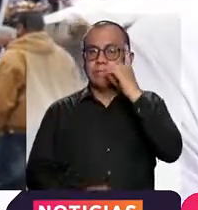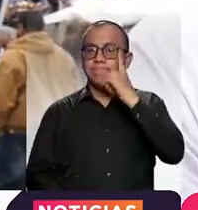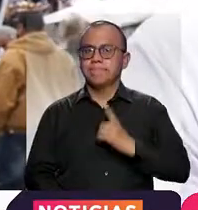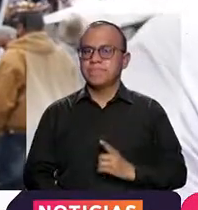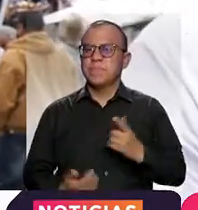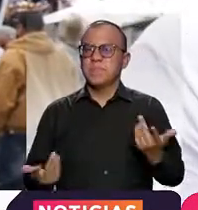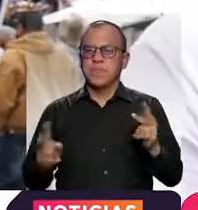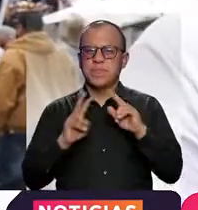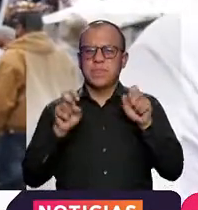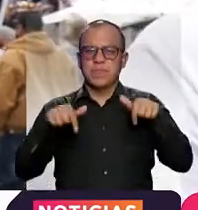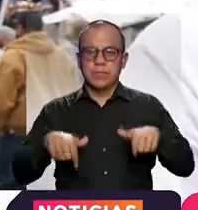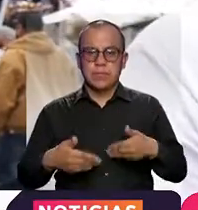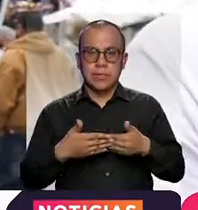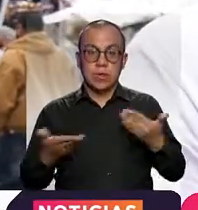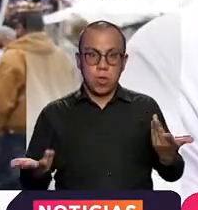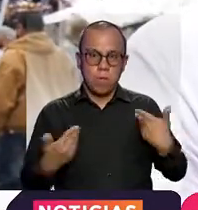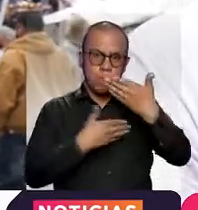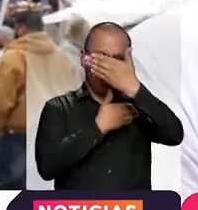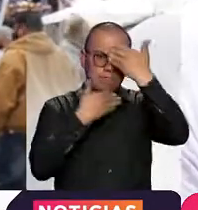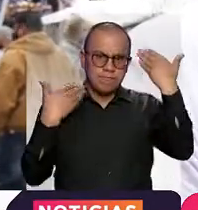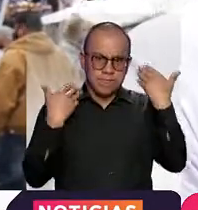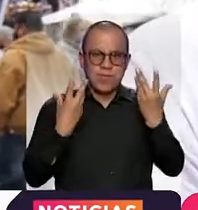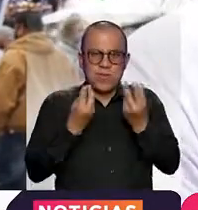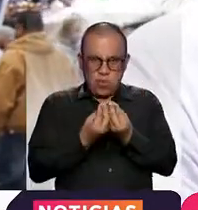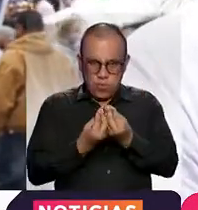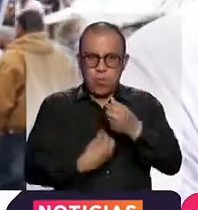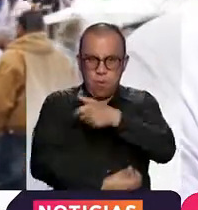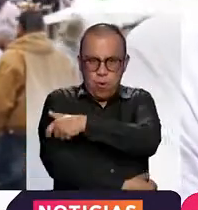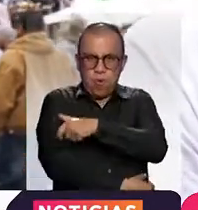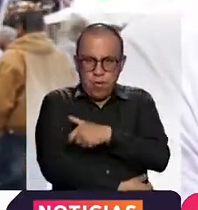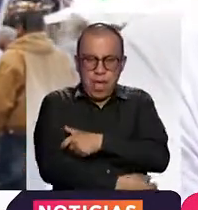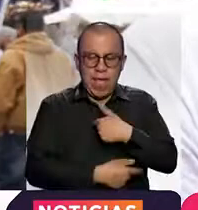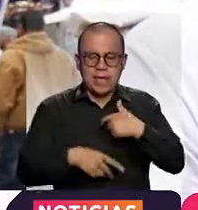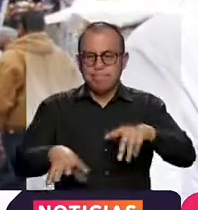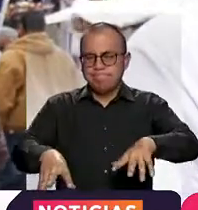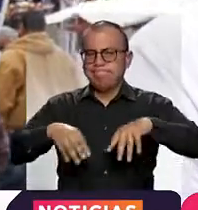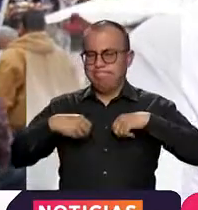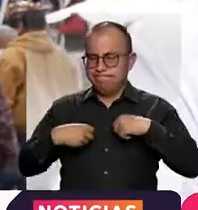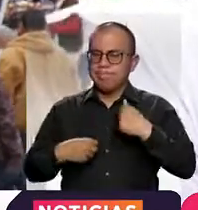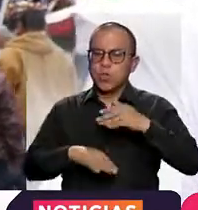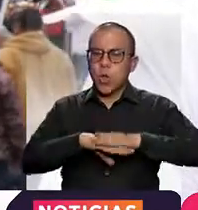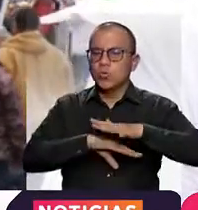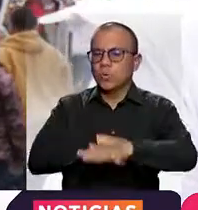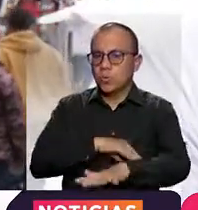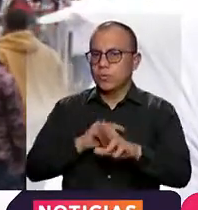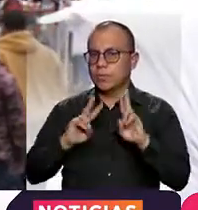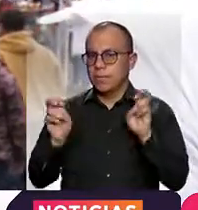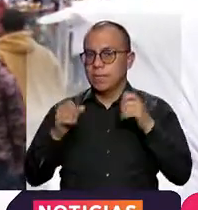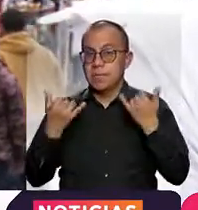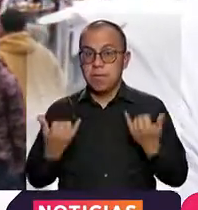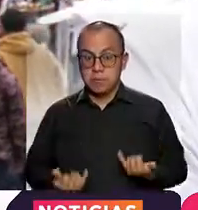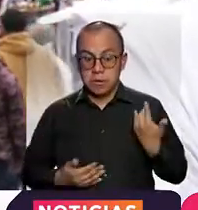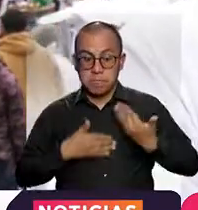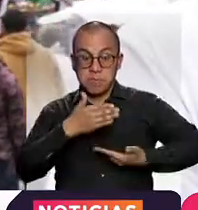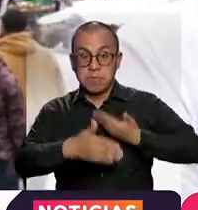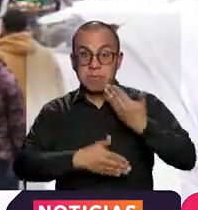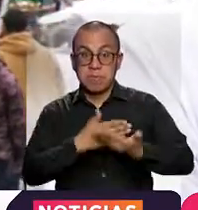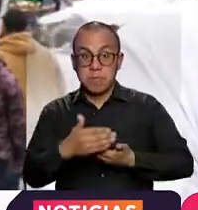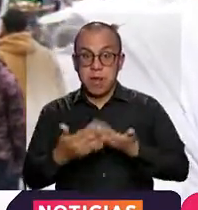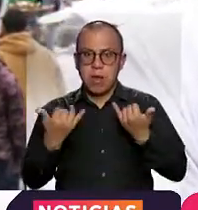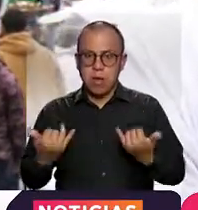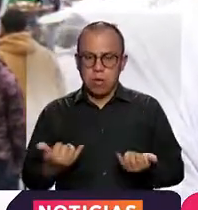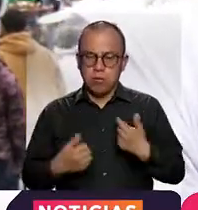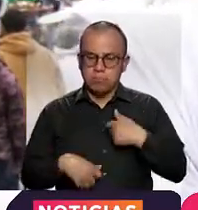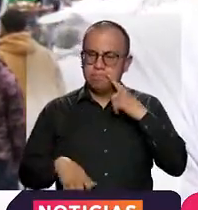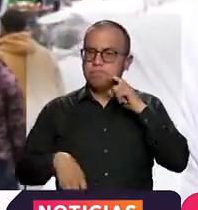de que yo tomé irme para la guerrilla, yo sabía que tenía que afrontarme a esa situación y ya cuando se da el proceso, pues tengo